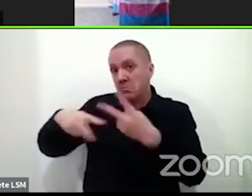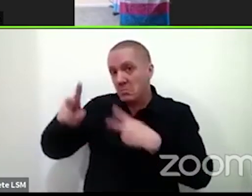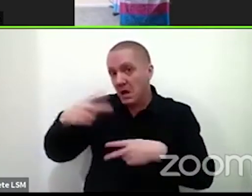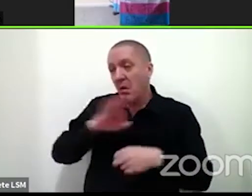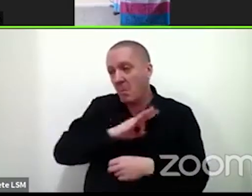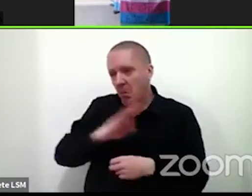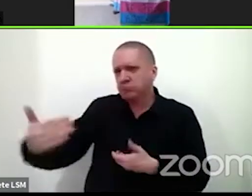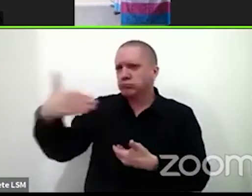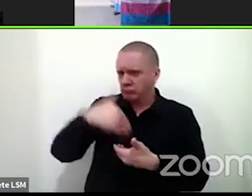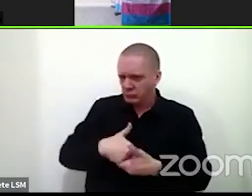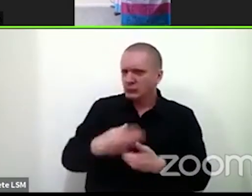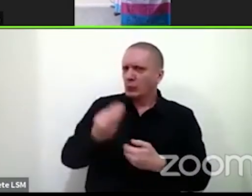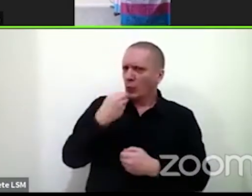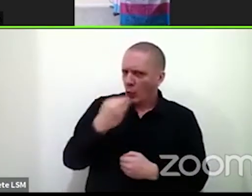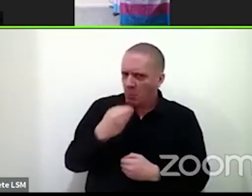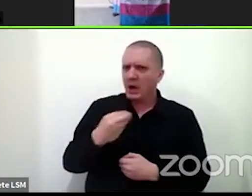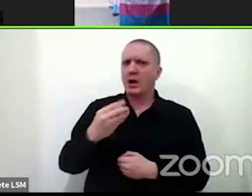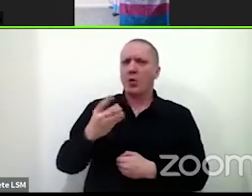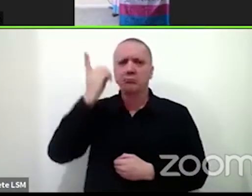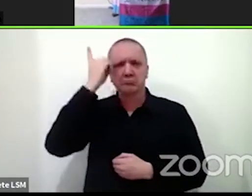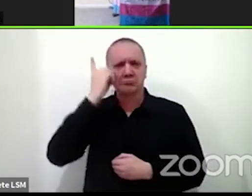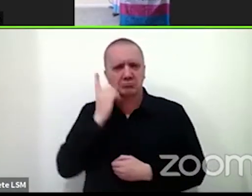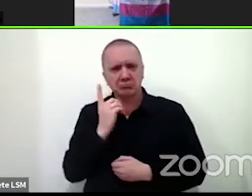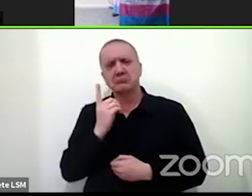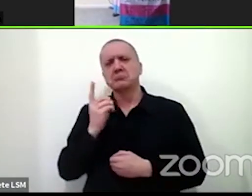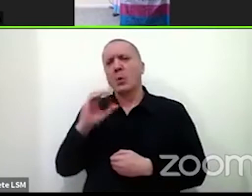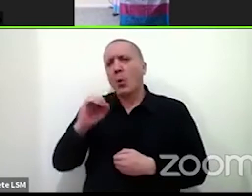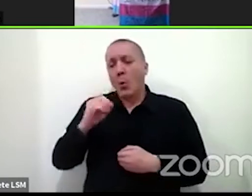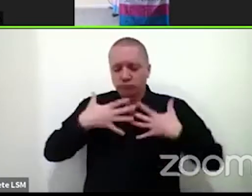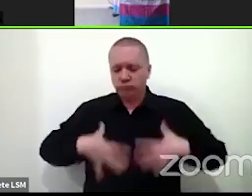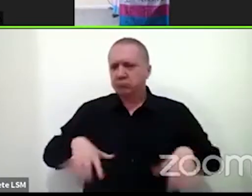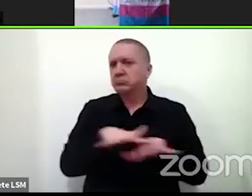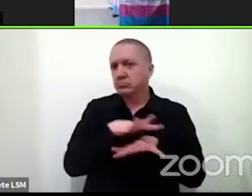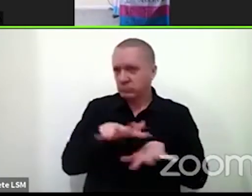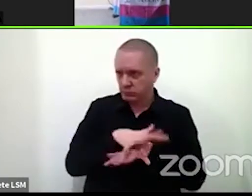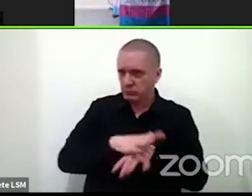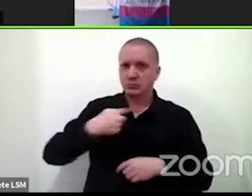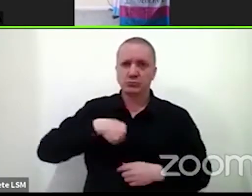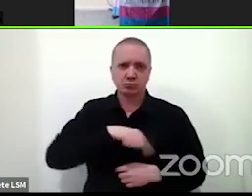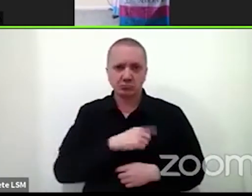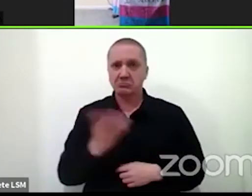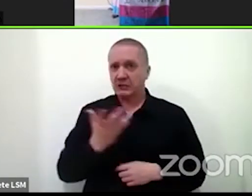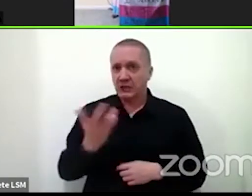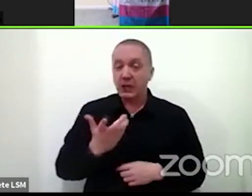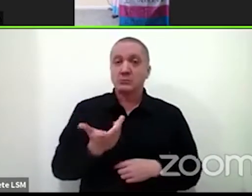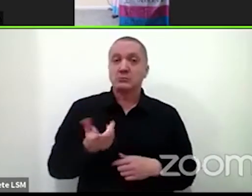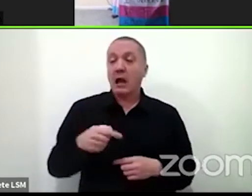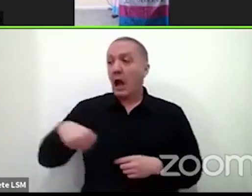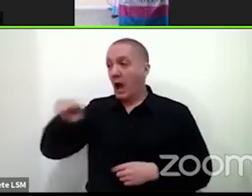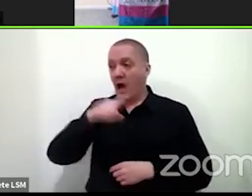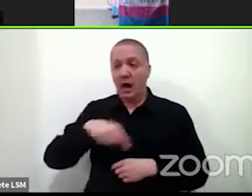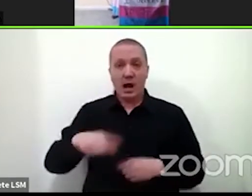y cambiarse. Estamos comentando los talentos y recursos hechos por nuestra comunidad para